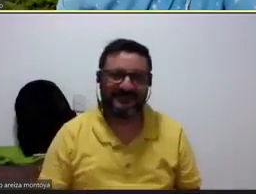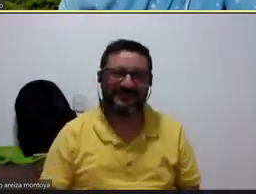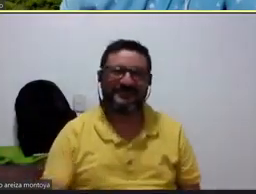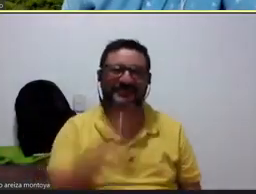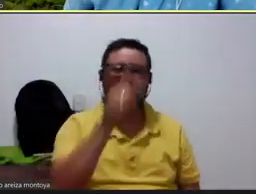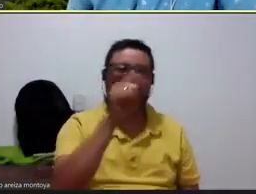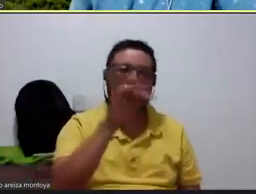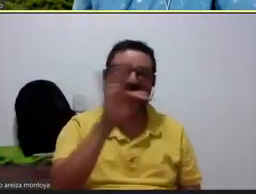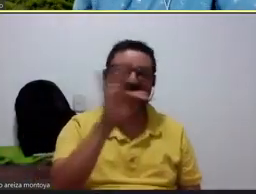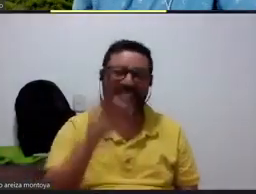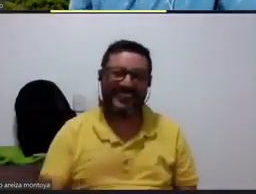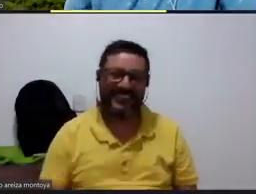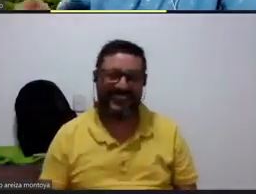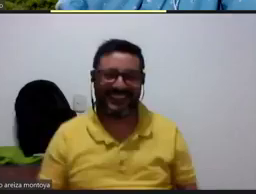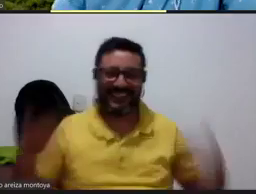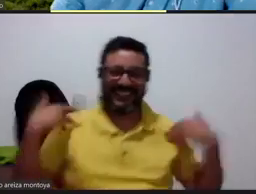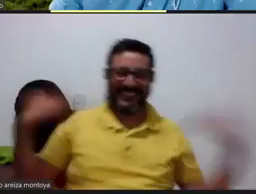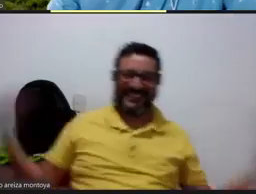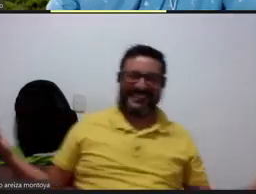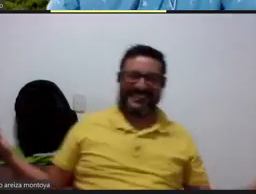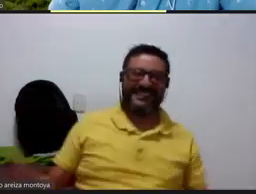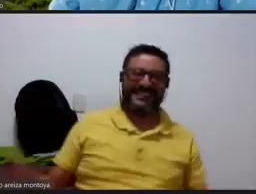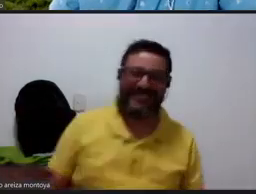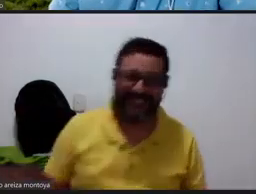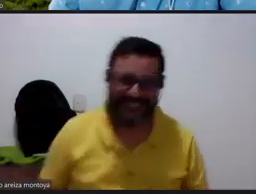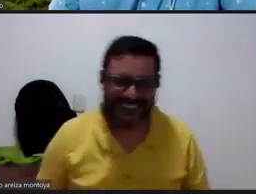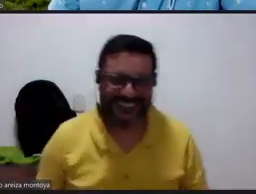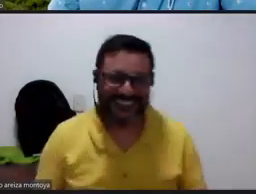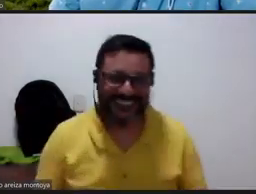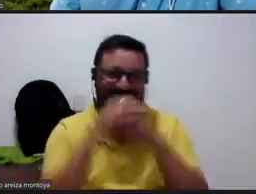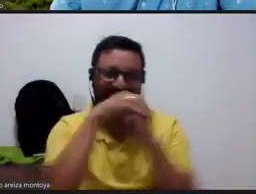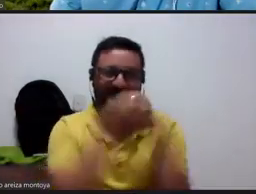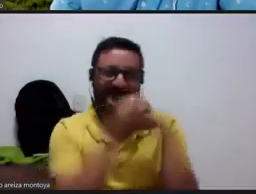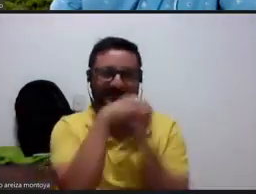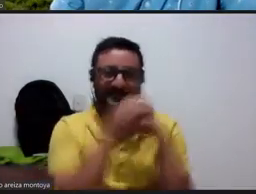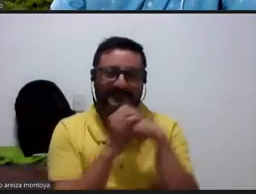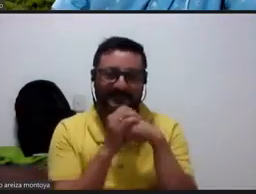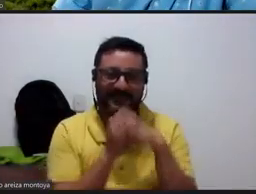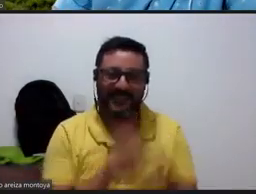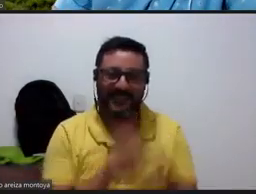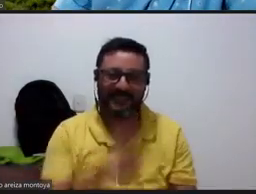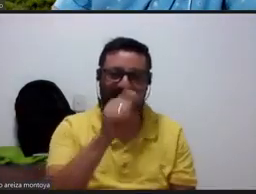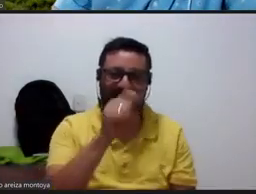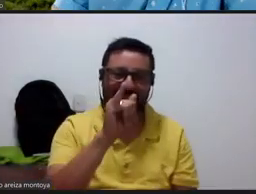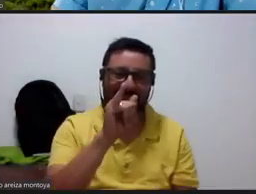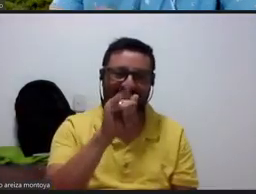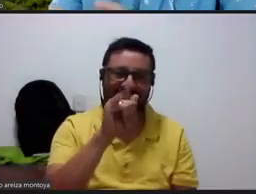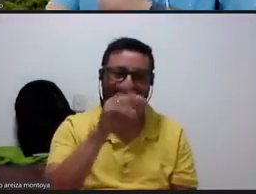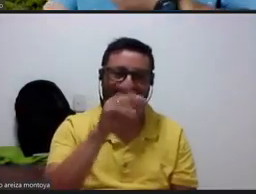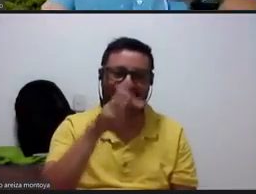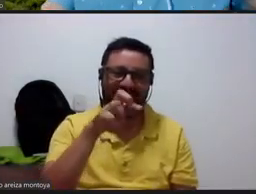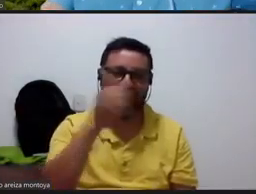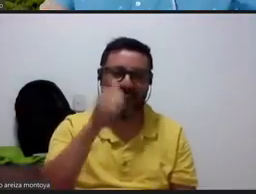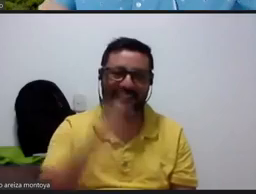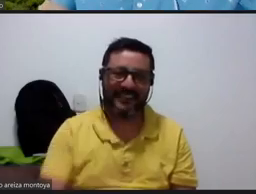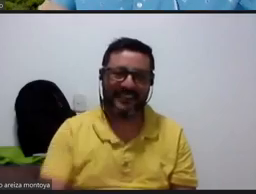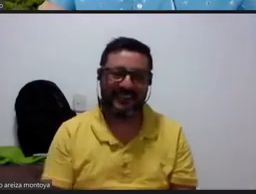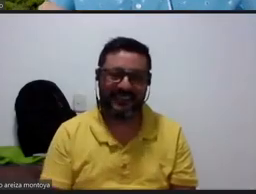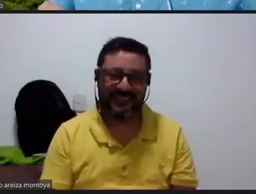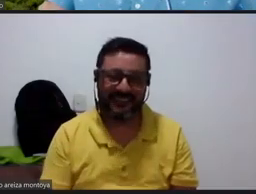Ya, claro, por acá estoy en BFI 10, mi consultorio de fisioterapia, aquí al ladito del velódromo, aquí